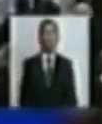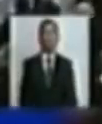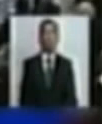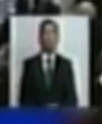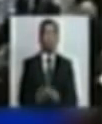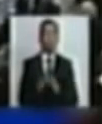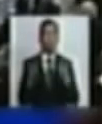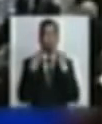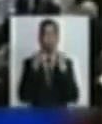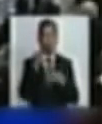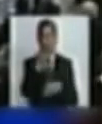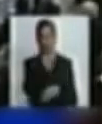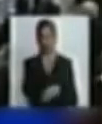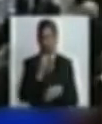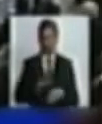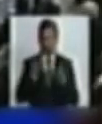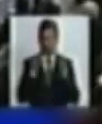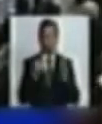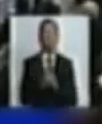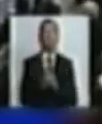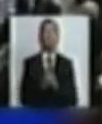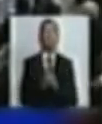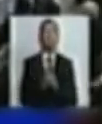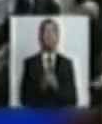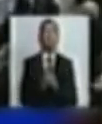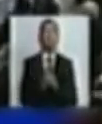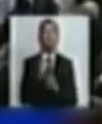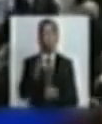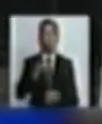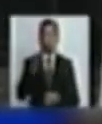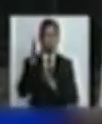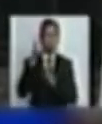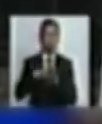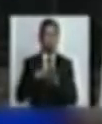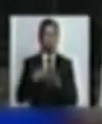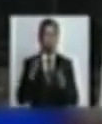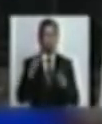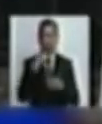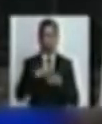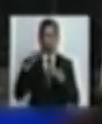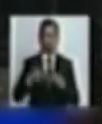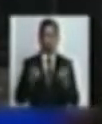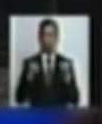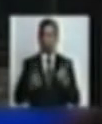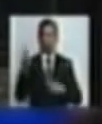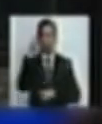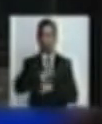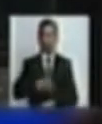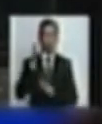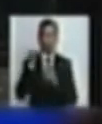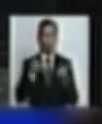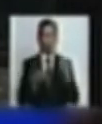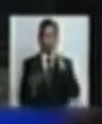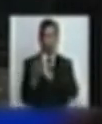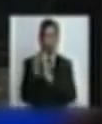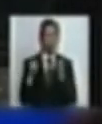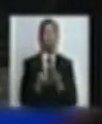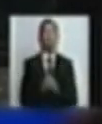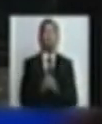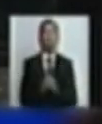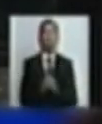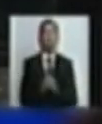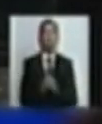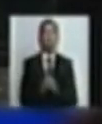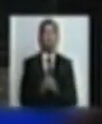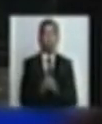de los alegatos orales. Canciller, muchas gracias por haber accedido a este contacto a través de Noticias PAT y todo el país lo ha